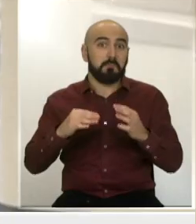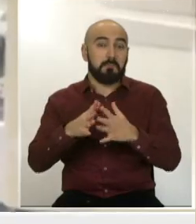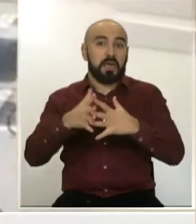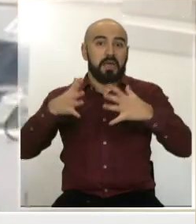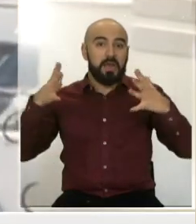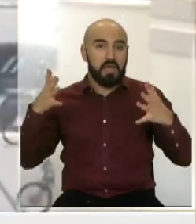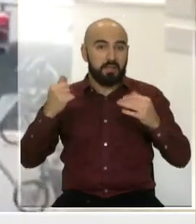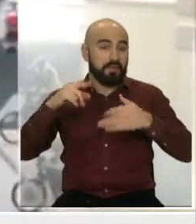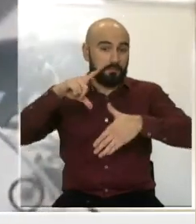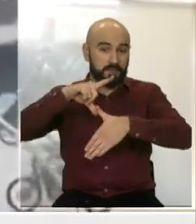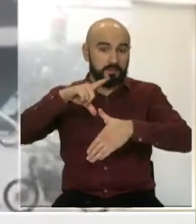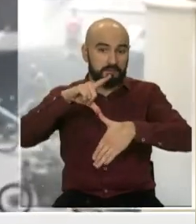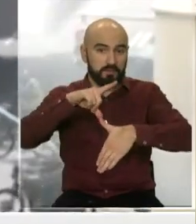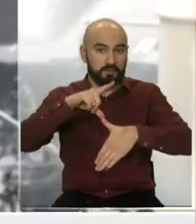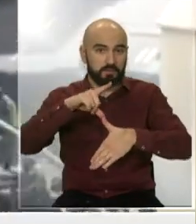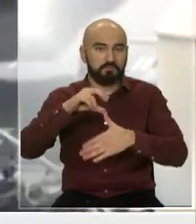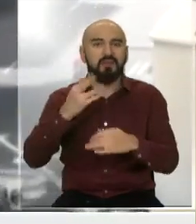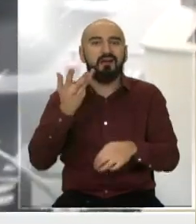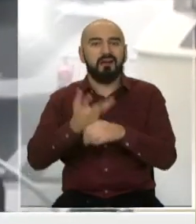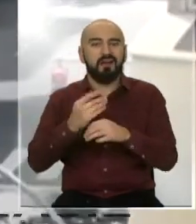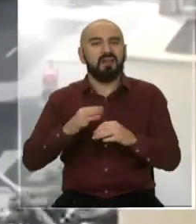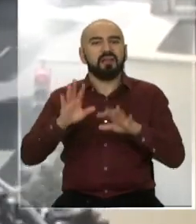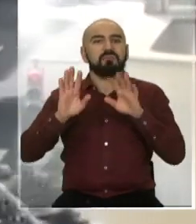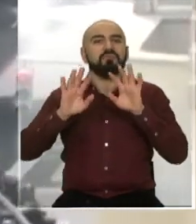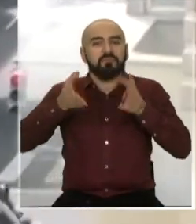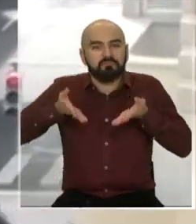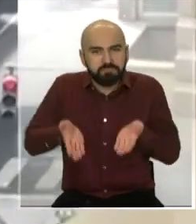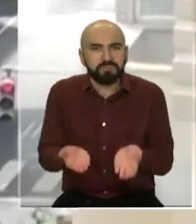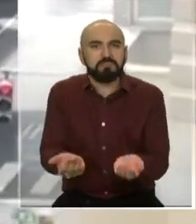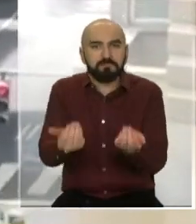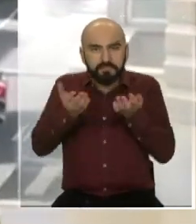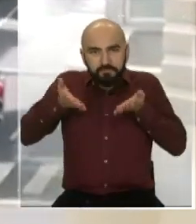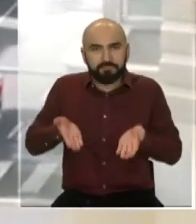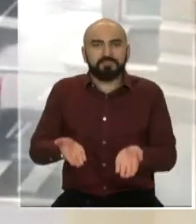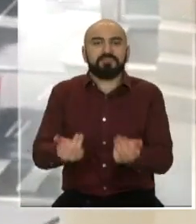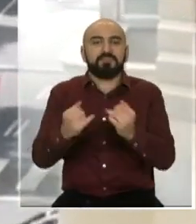Latina, se utilizan excavadoras para abrir mayor número de fosas.